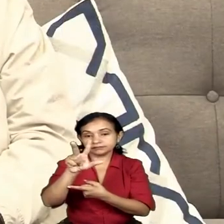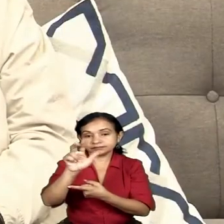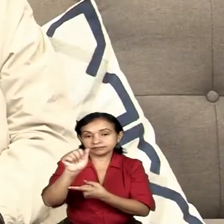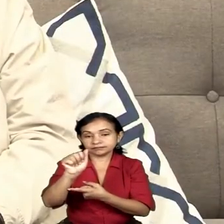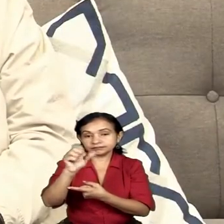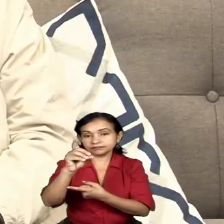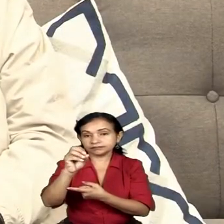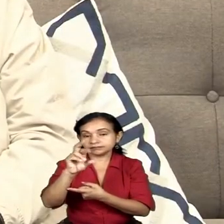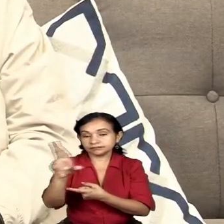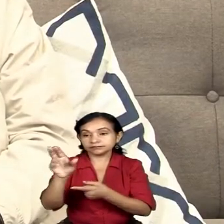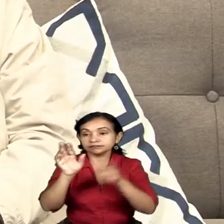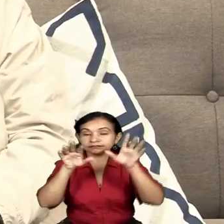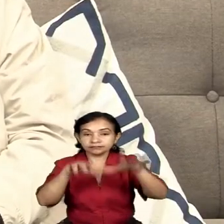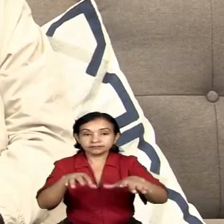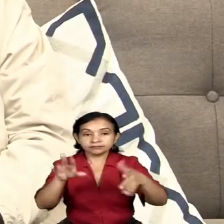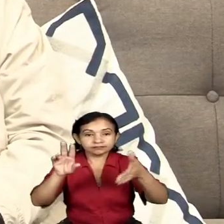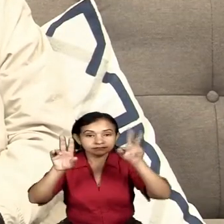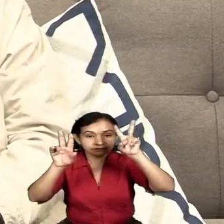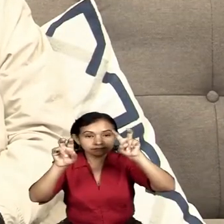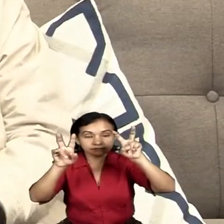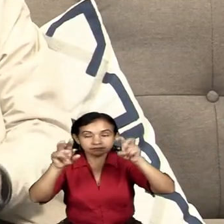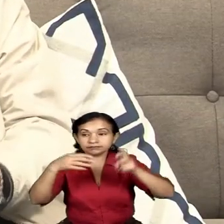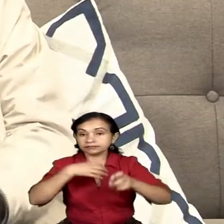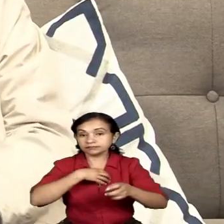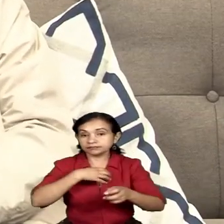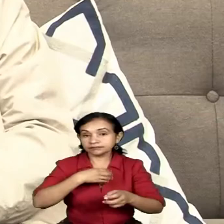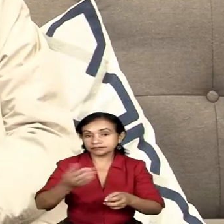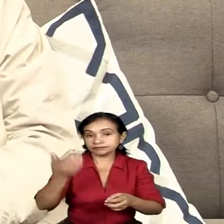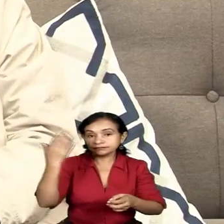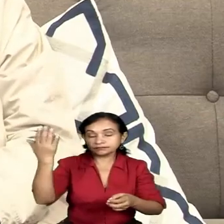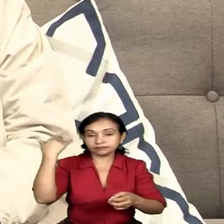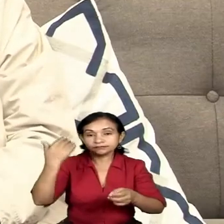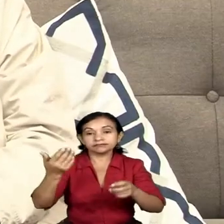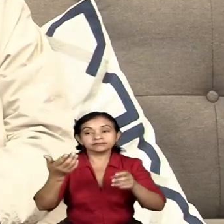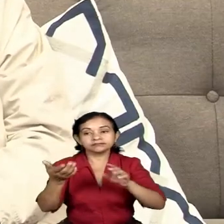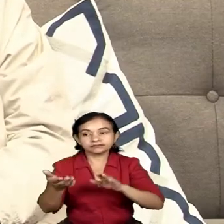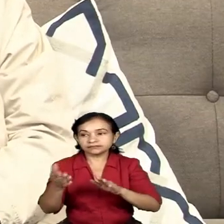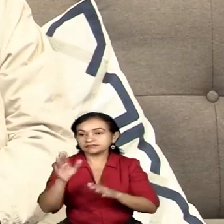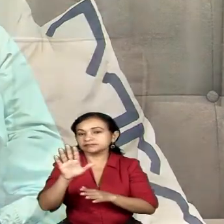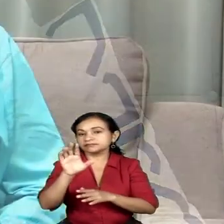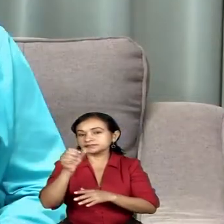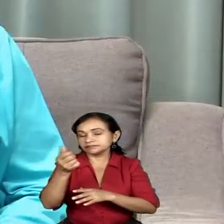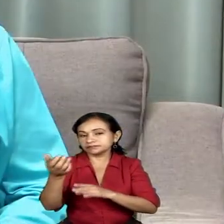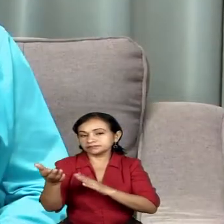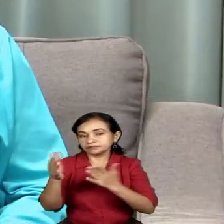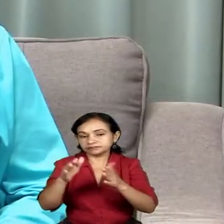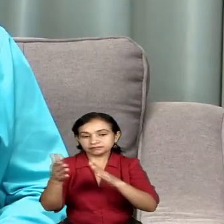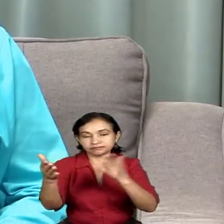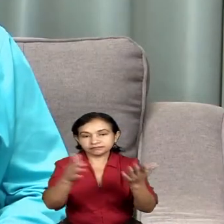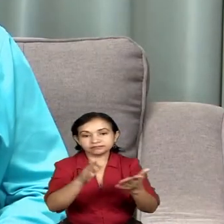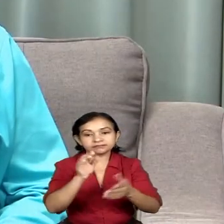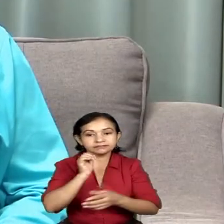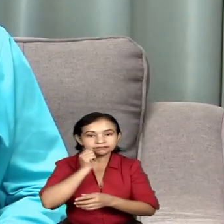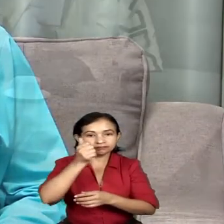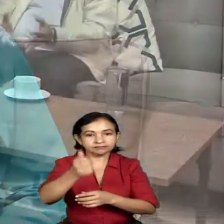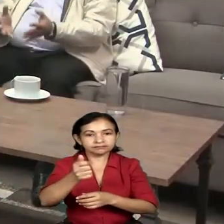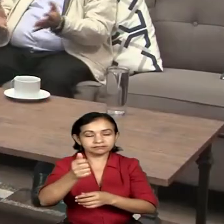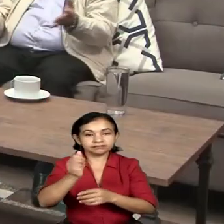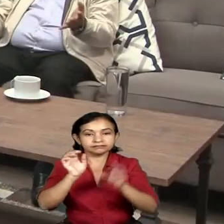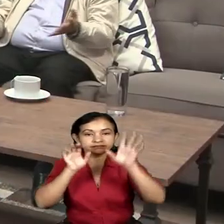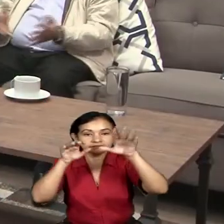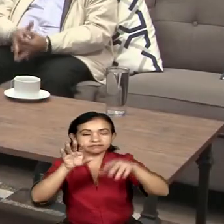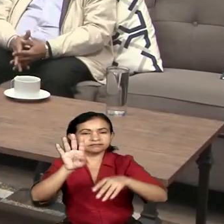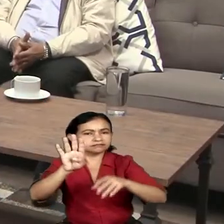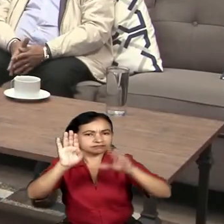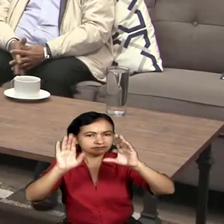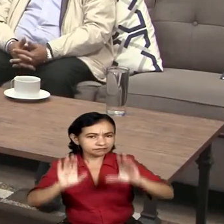en León, sobre la gesta de Rigoberto y los héroes del 56. Mañana en León a las 4 de la tarde, los